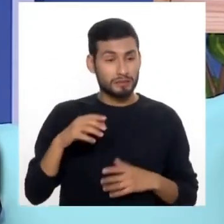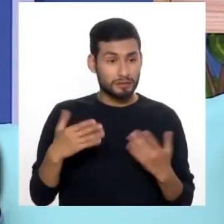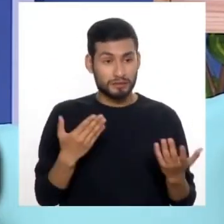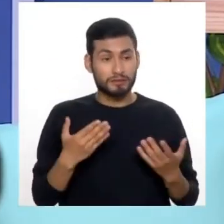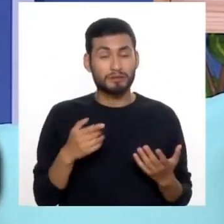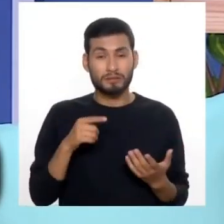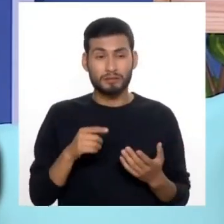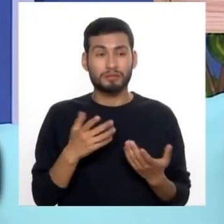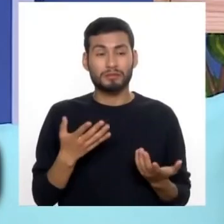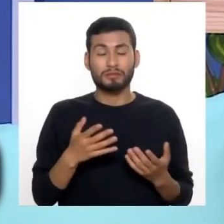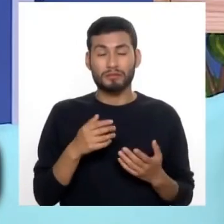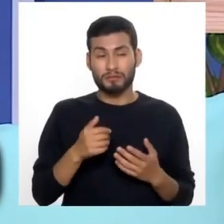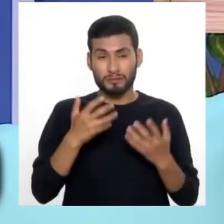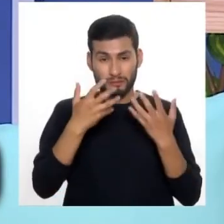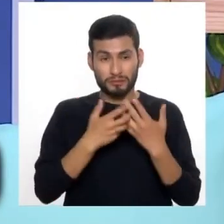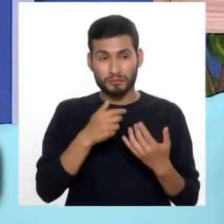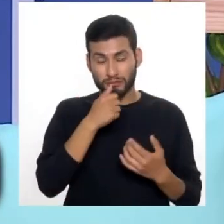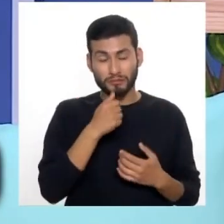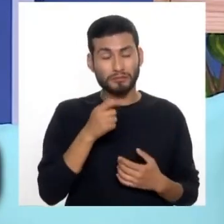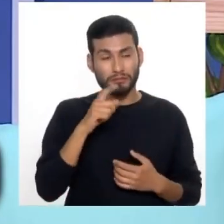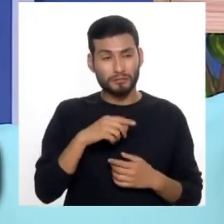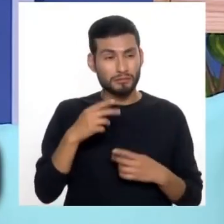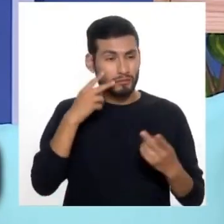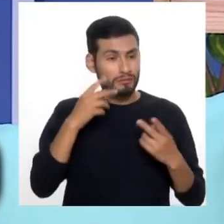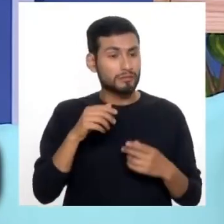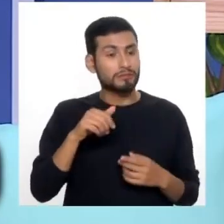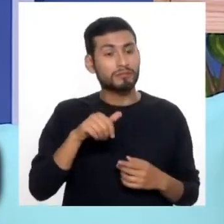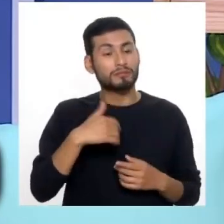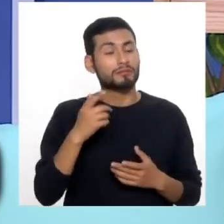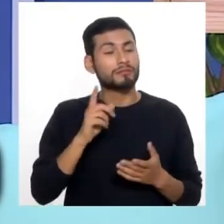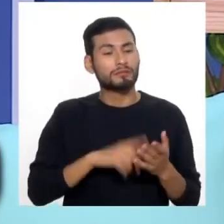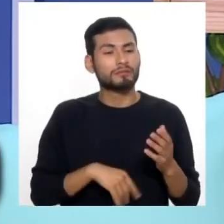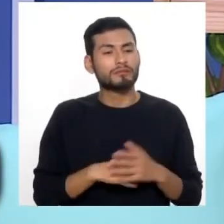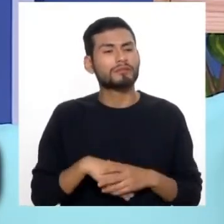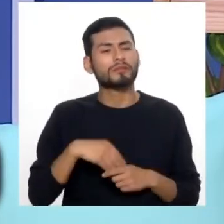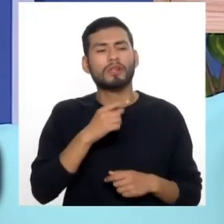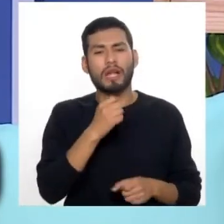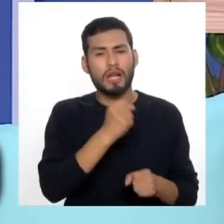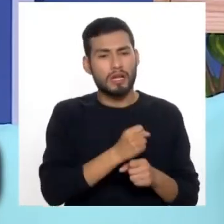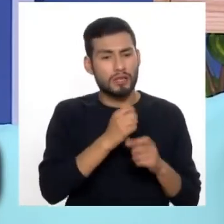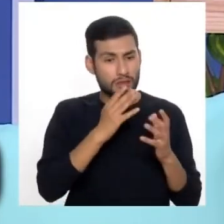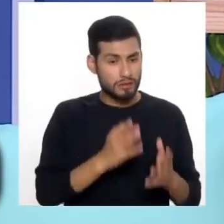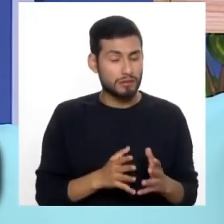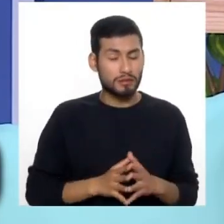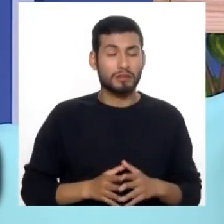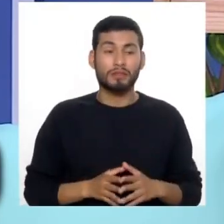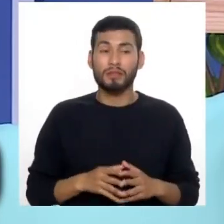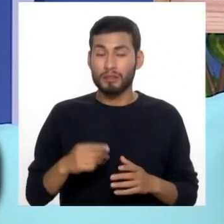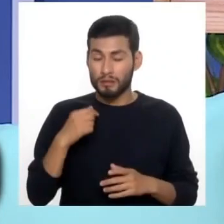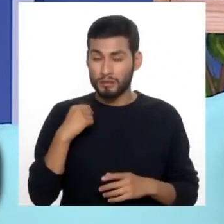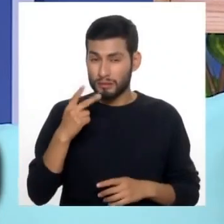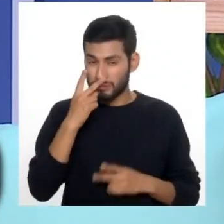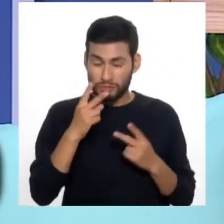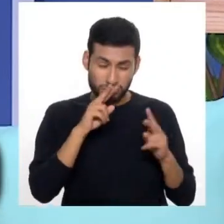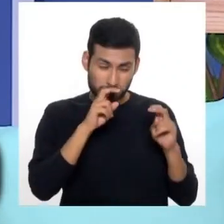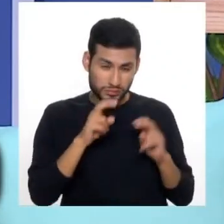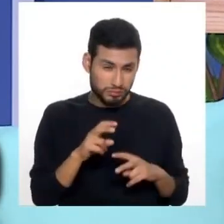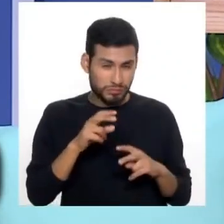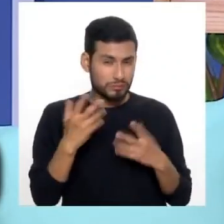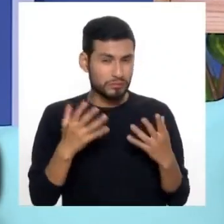un ámbito privado, pero es necesario abordar. Lo otro es con los trabajadores. Han habido ahí esquemas que habría que ver,